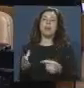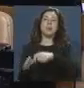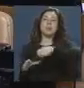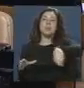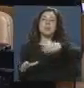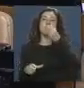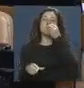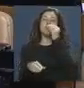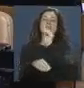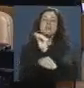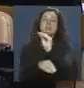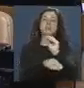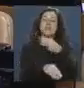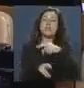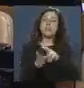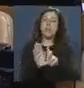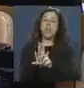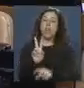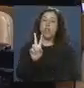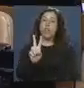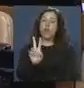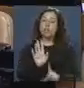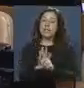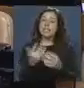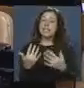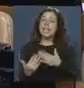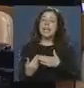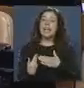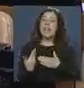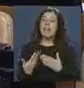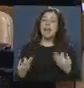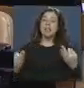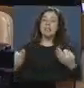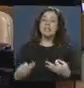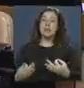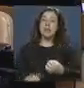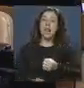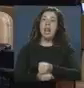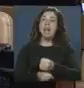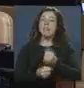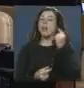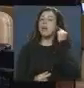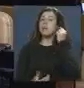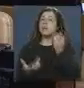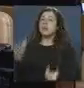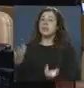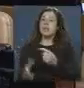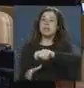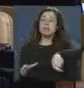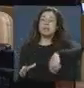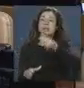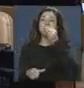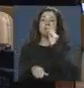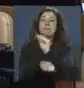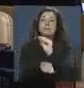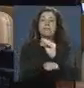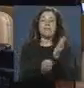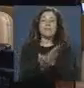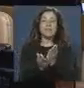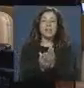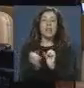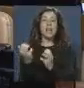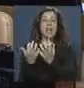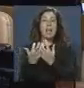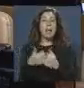alimentos. Y hemos legislado, hay 2 leyes que han buscado darle estabilidad laboral a las manipuladoras de alimentos. Y nos enfrentamos a que